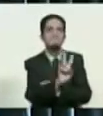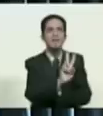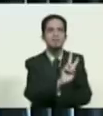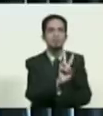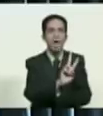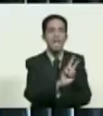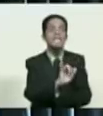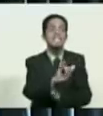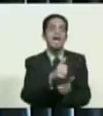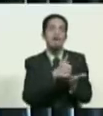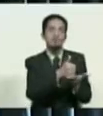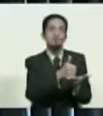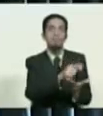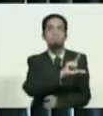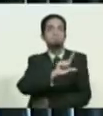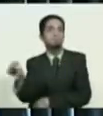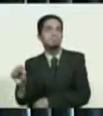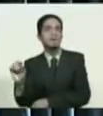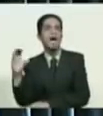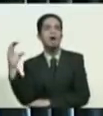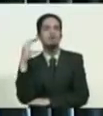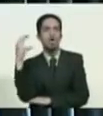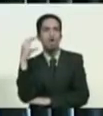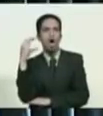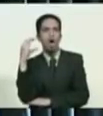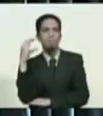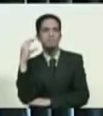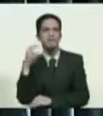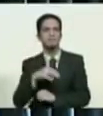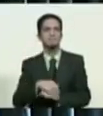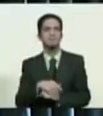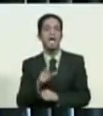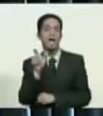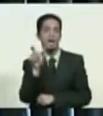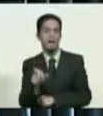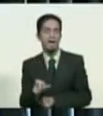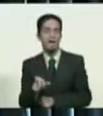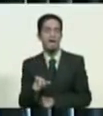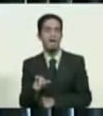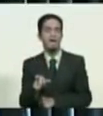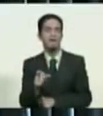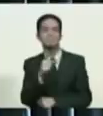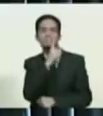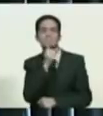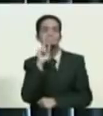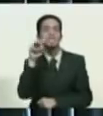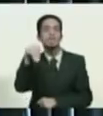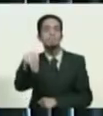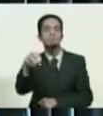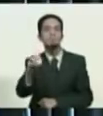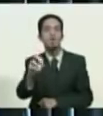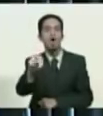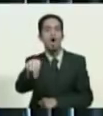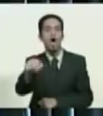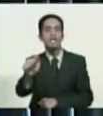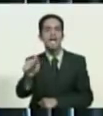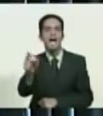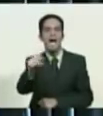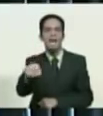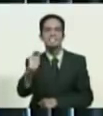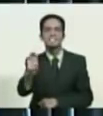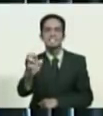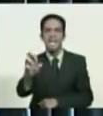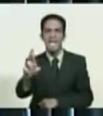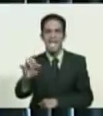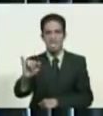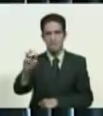Colombia, al señor Juan Monasterio, alias Bond, que les recuerdo era el jefe de los dos equipos, el equipo 1 y